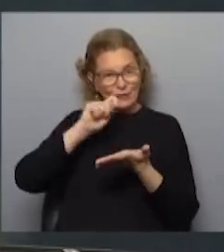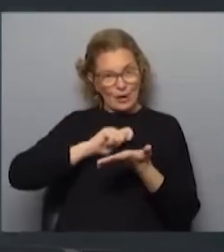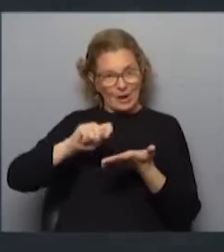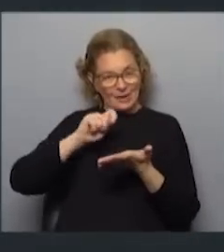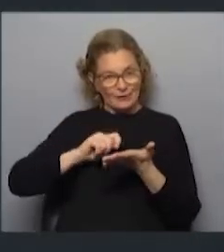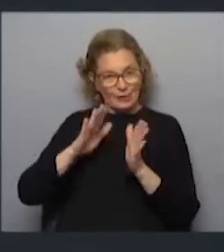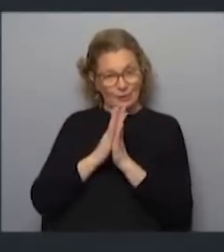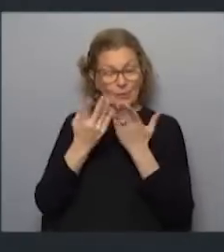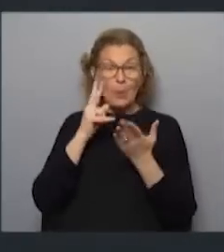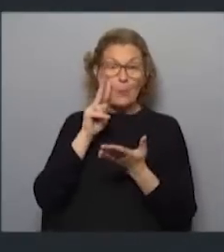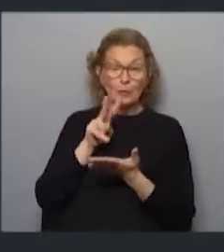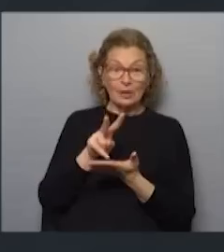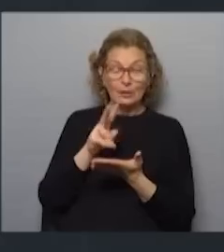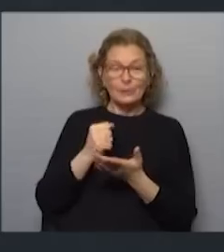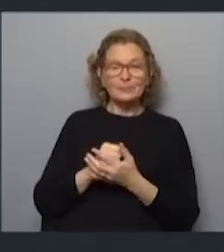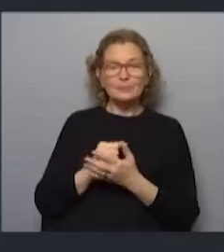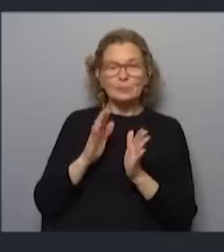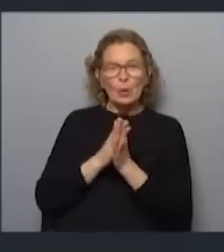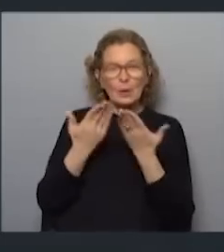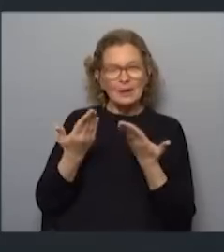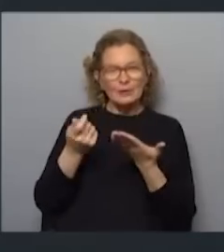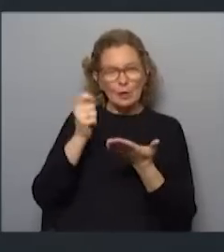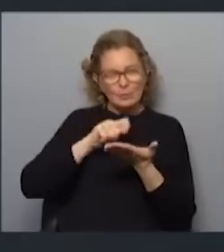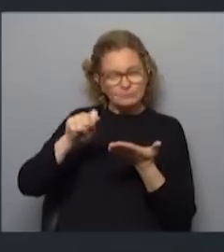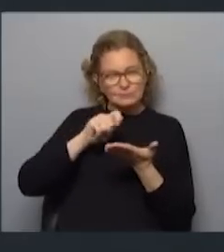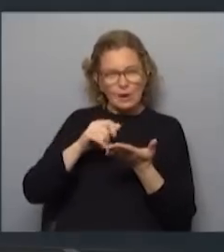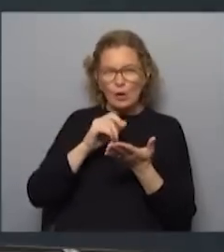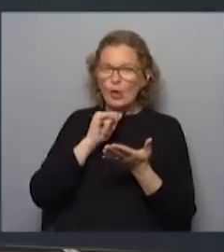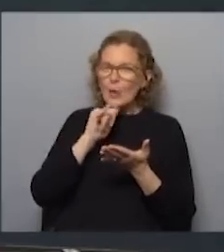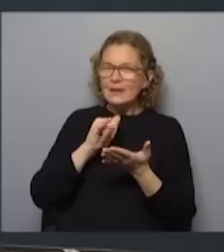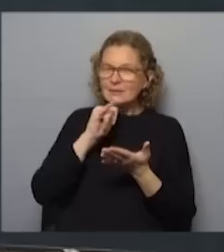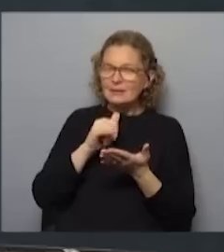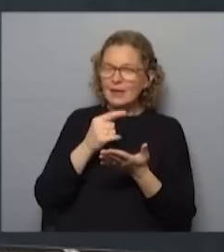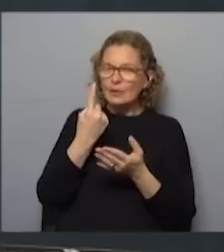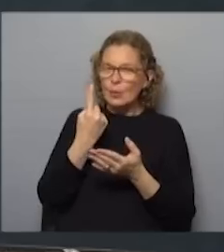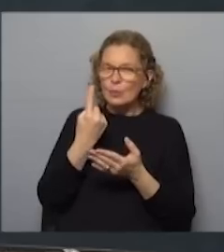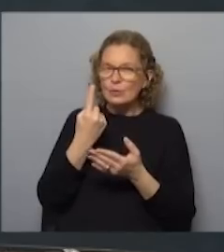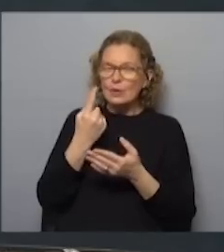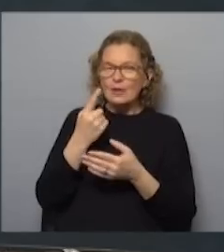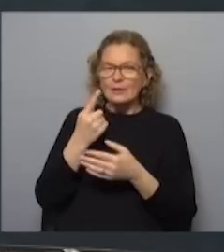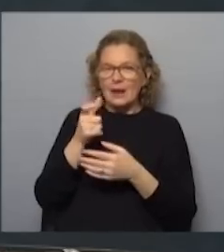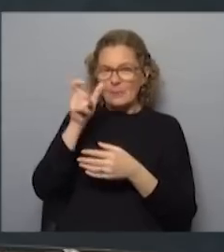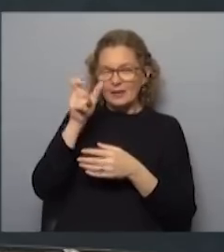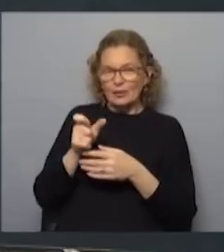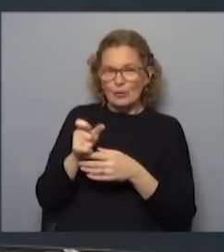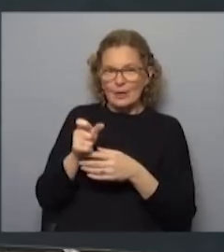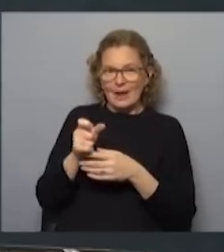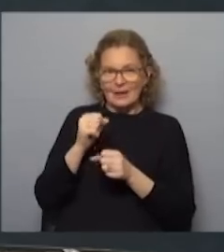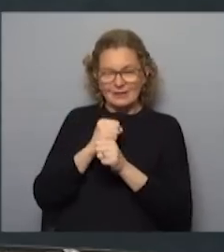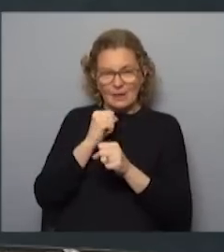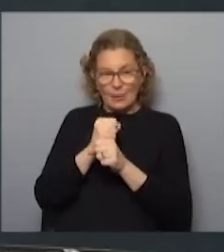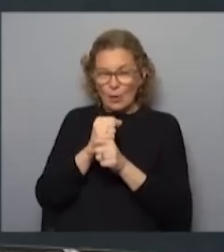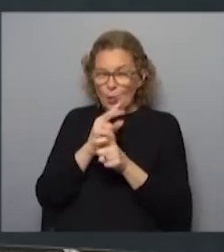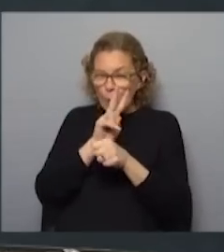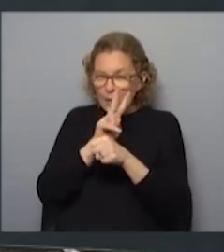gambetta este libro que le estoy mostrando acá es un libro suyo que reúne las confesiones de uno de los tantos agentes que llevaron a cabo la